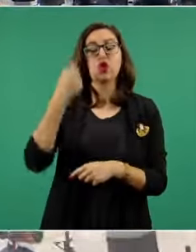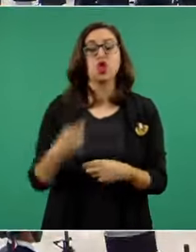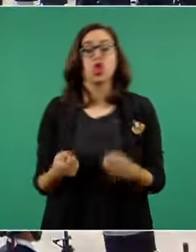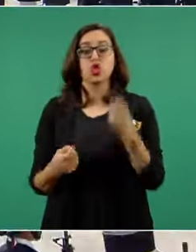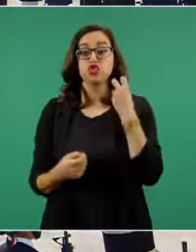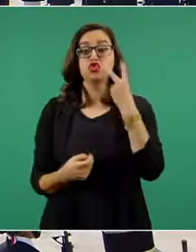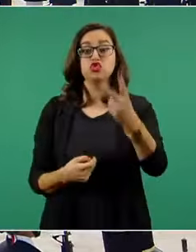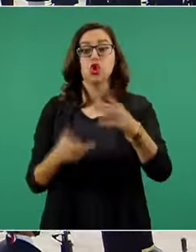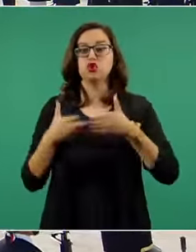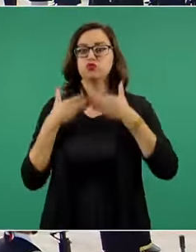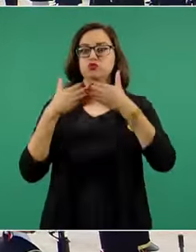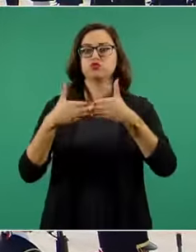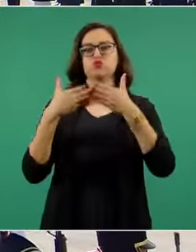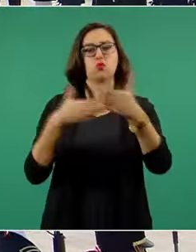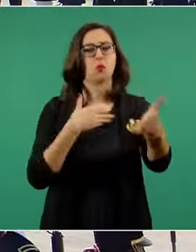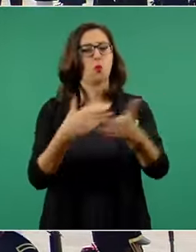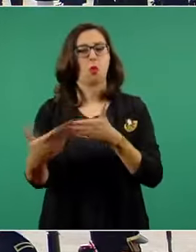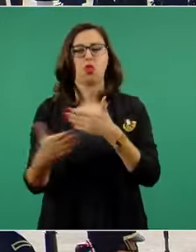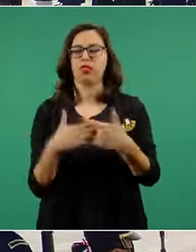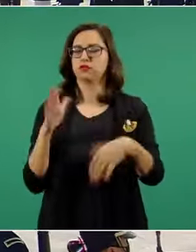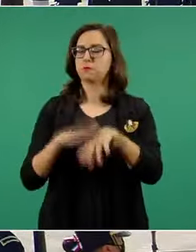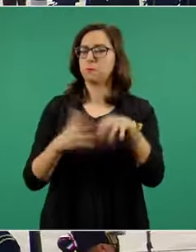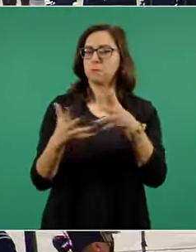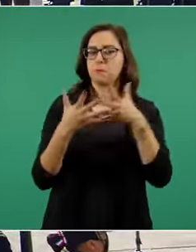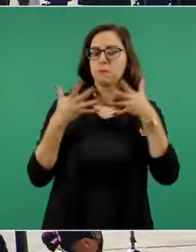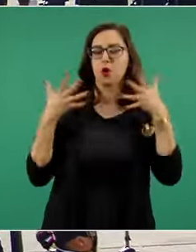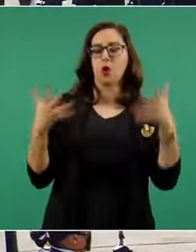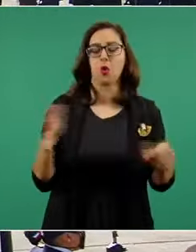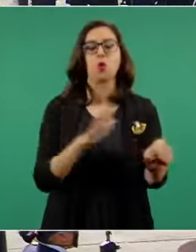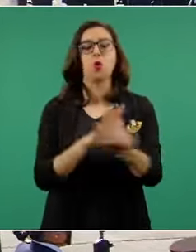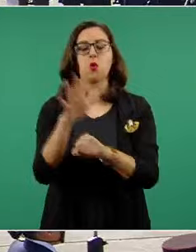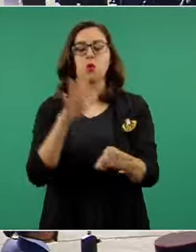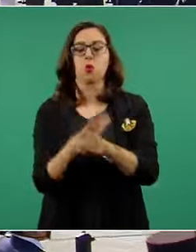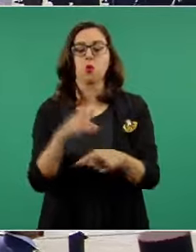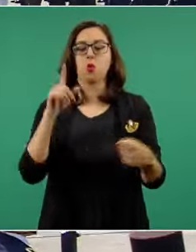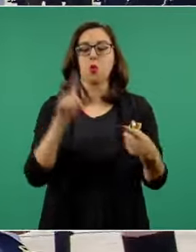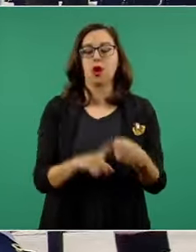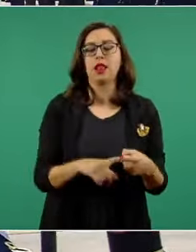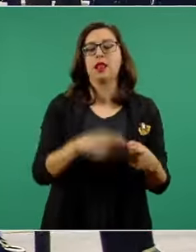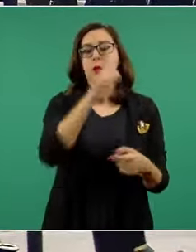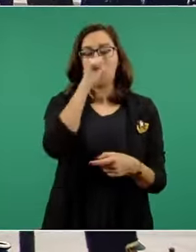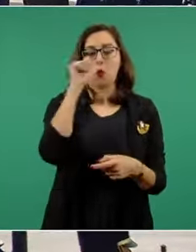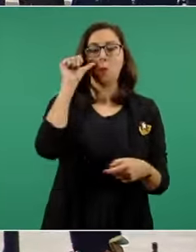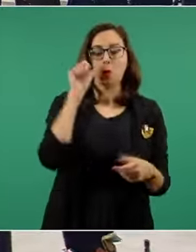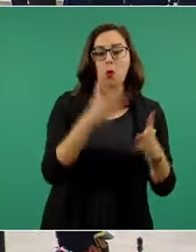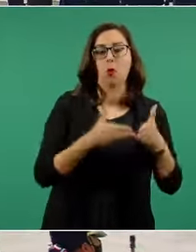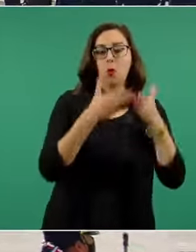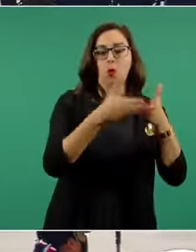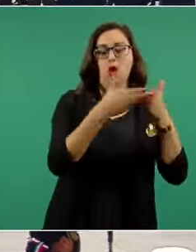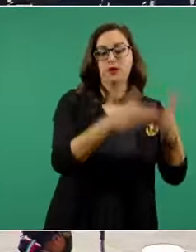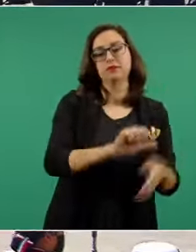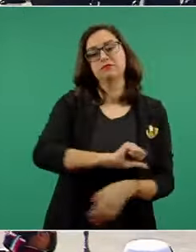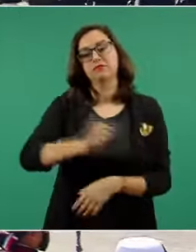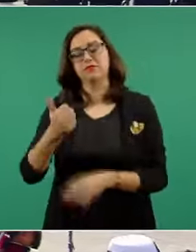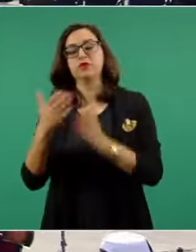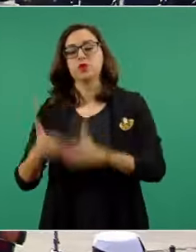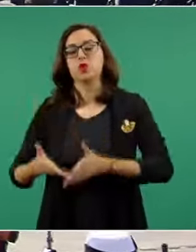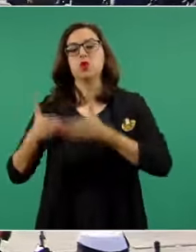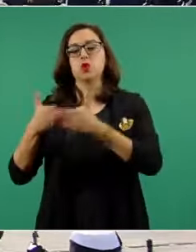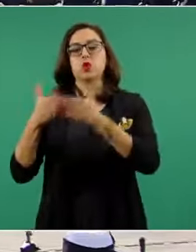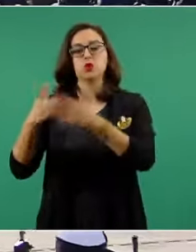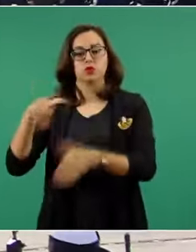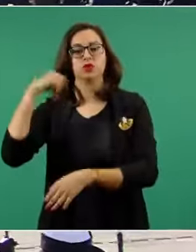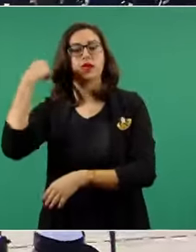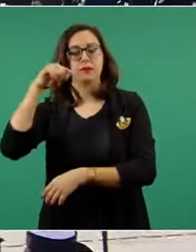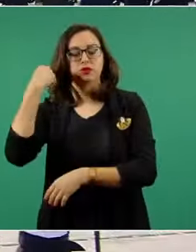más modernos de la Armada, los cuales son la Patrulla Oceánica de Largo Alcance Benito Juárez y el buque Patrulla Oceánica